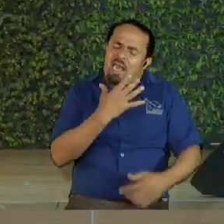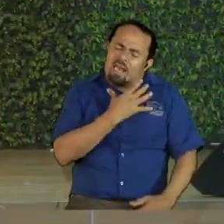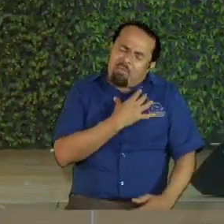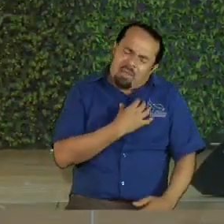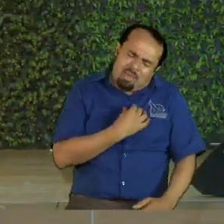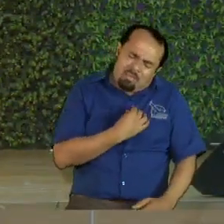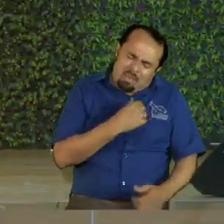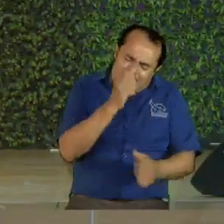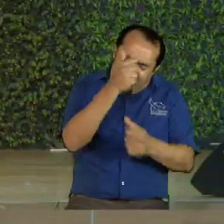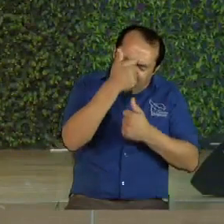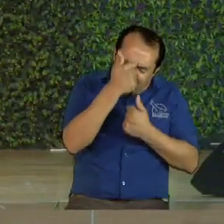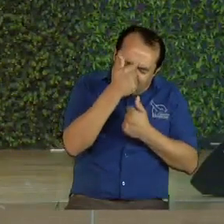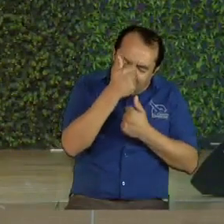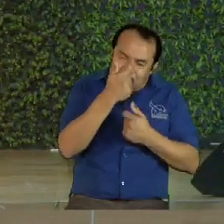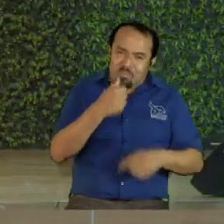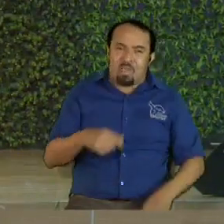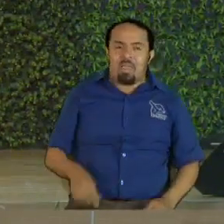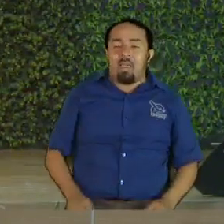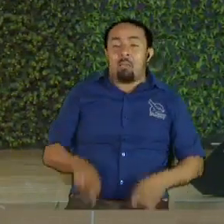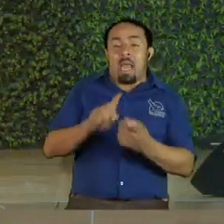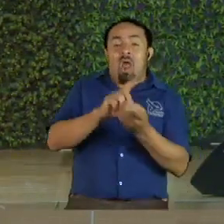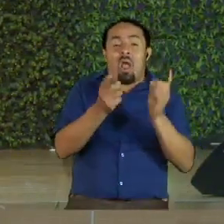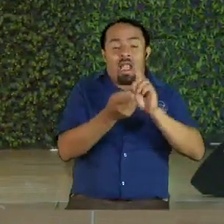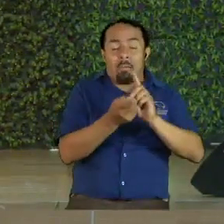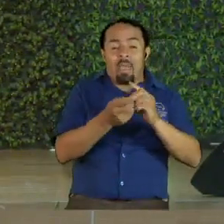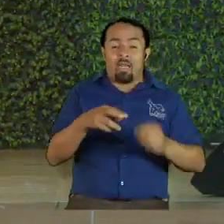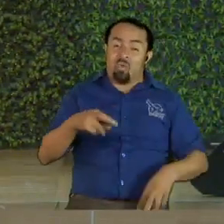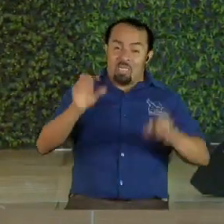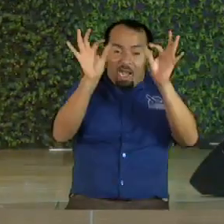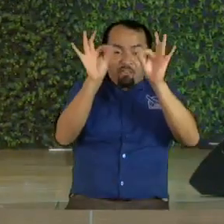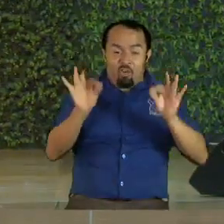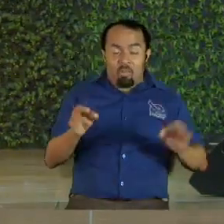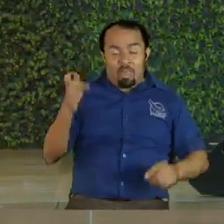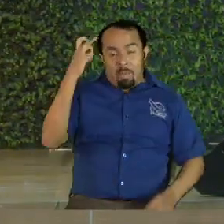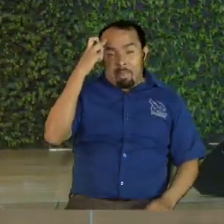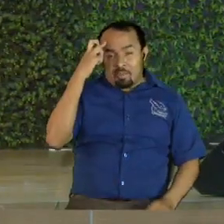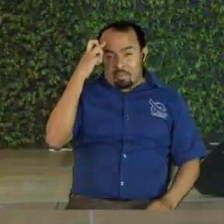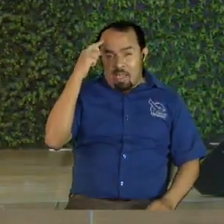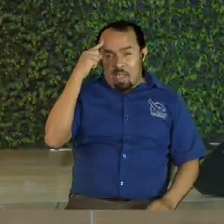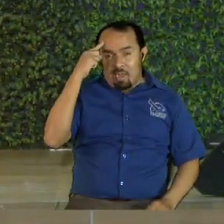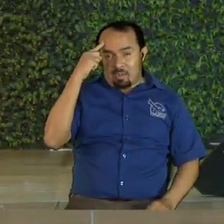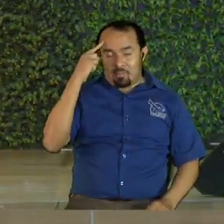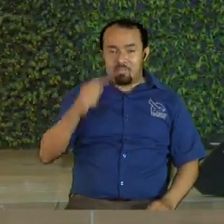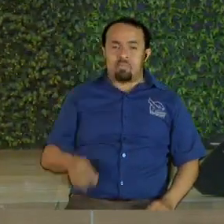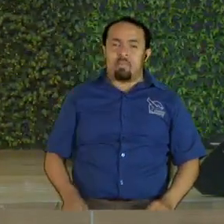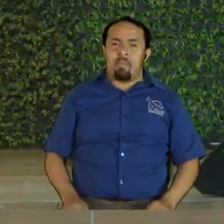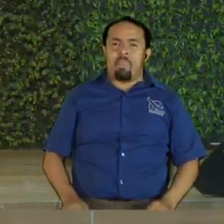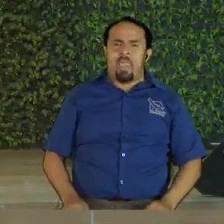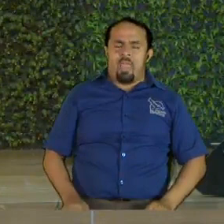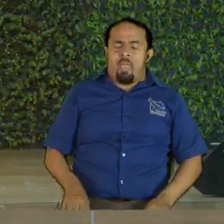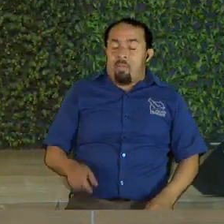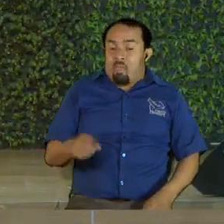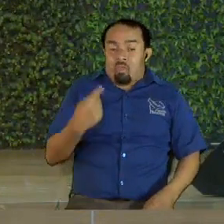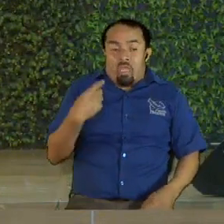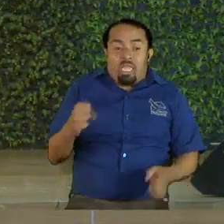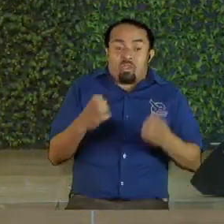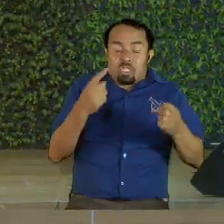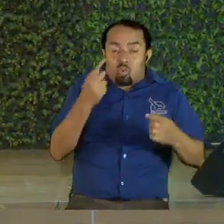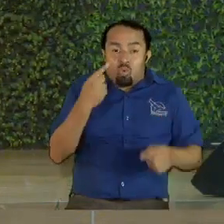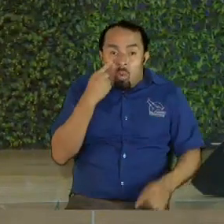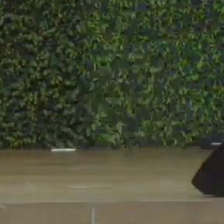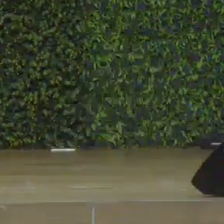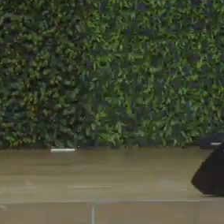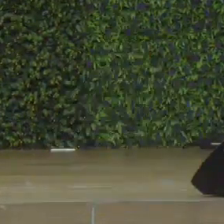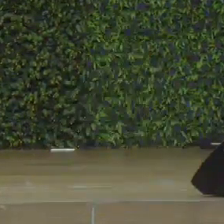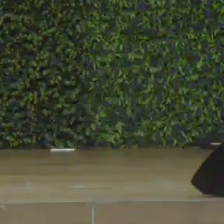un cambio de manera de pensar. Y en ese cambio de manera de pensar, uno se da cuenta y dice, pero caramba, ¿qué estoy haciendo yo con esa